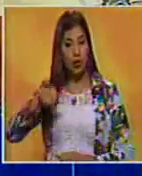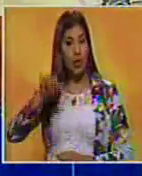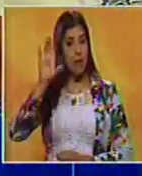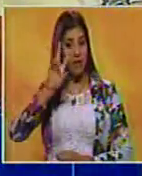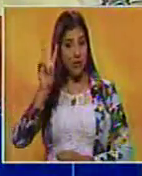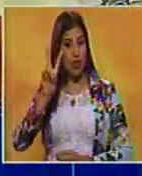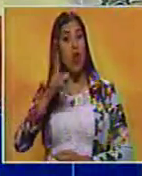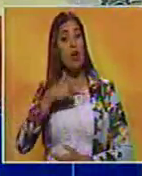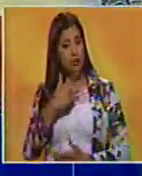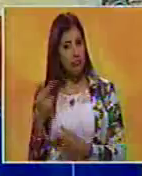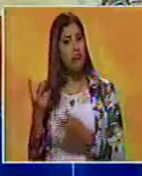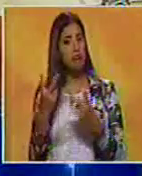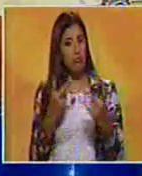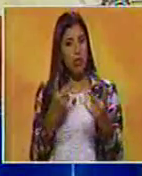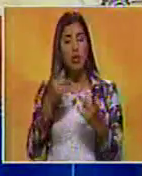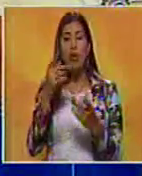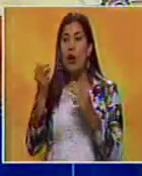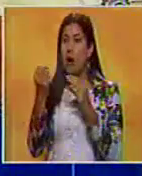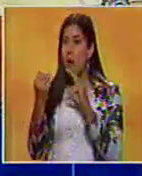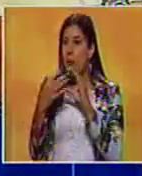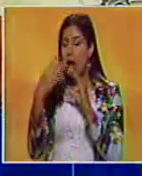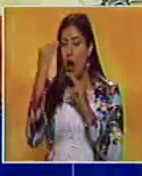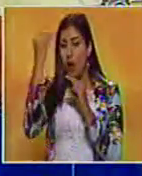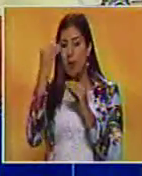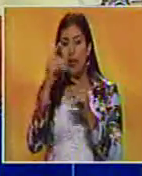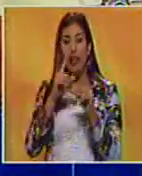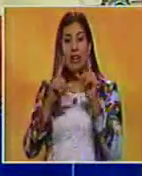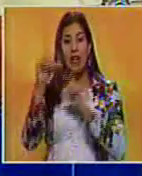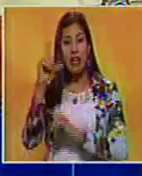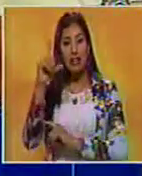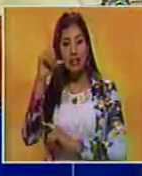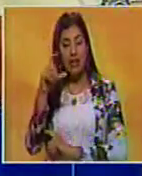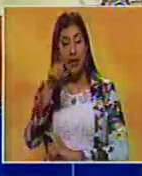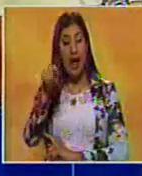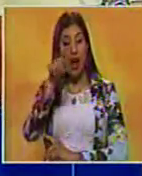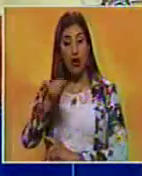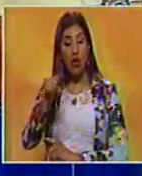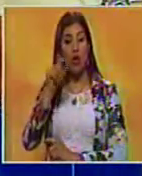país. Los invito a dejarme sus comentarios en mi cuenta de Instagram,